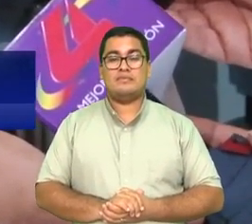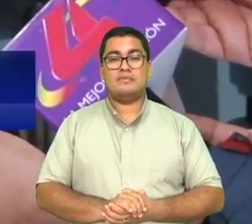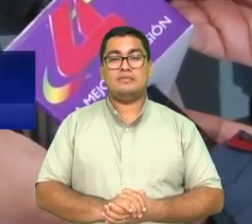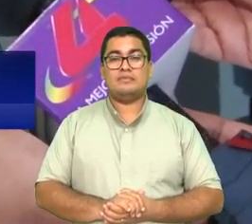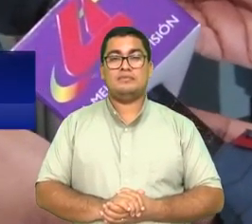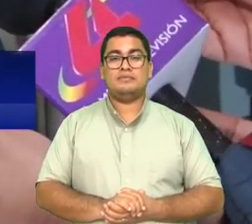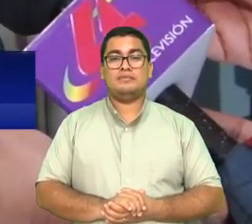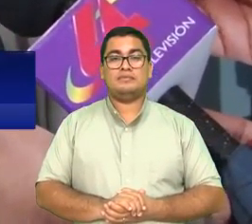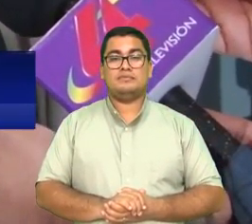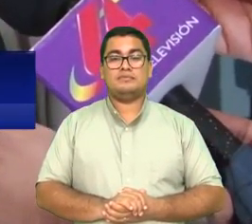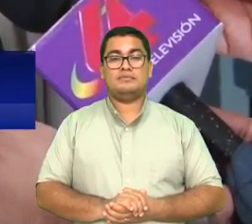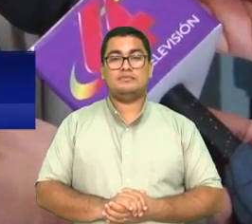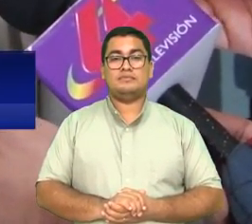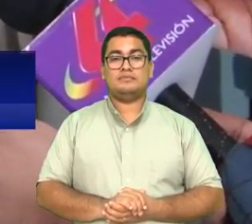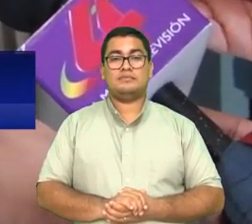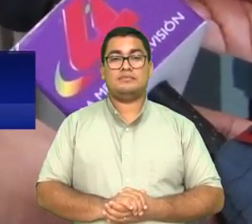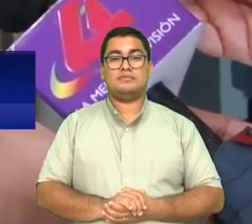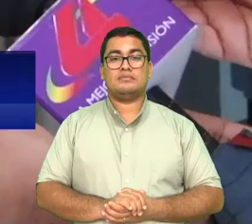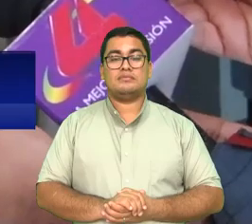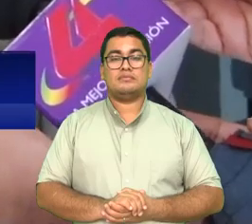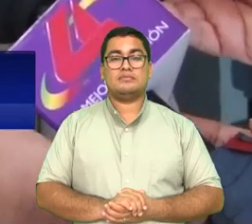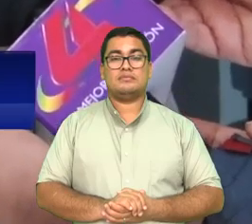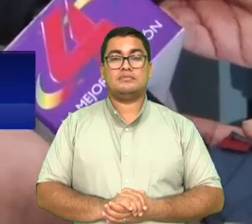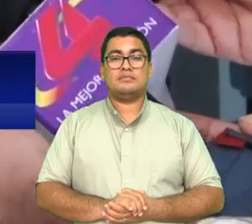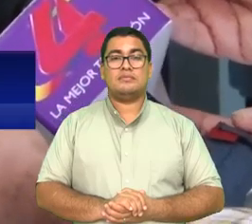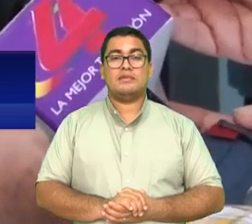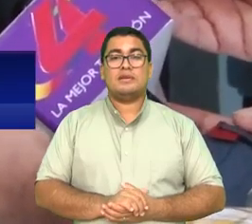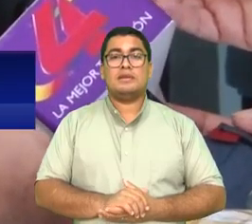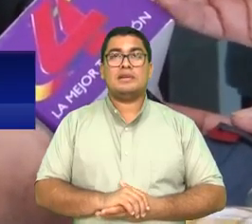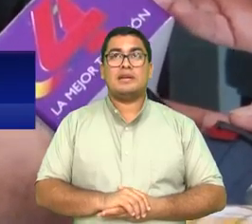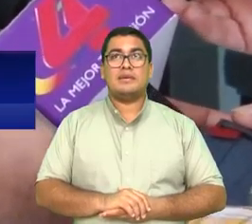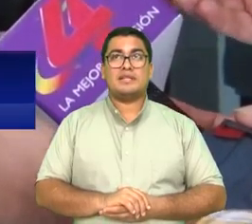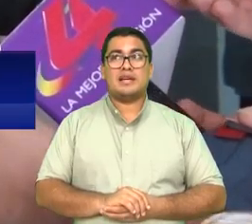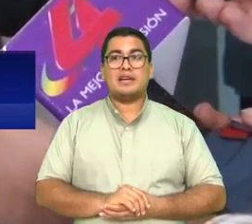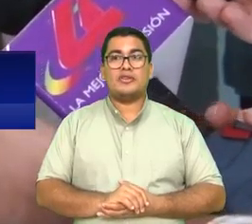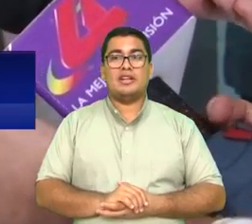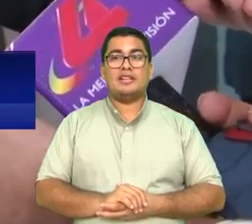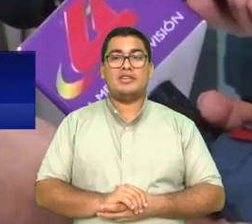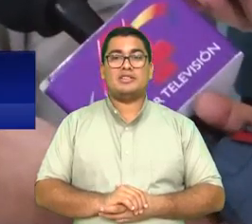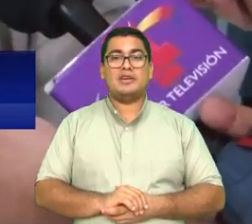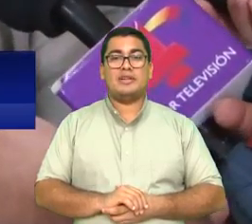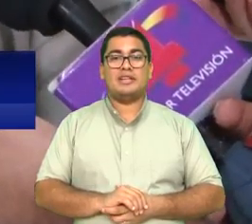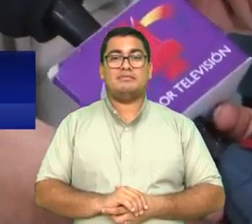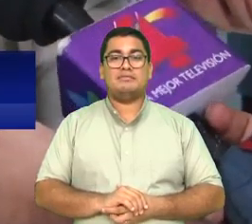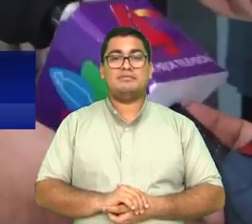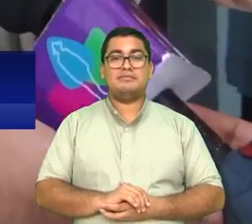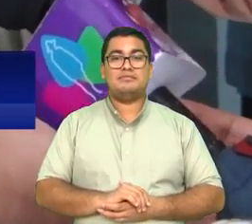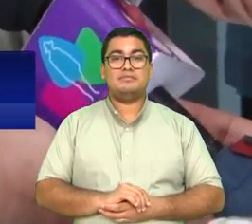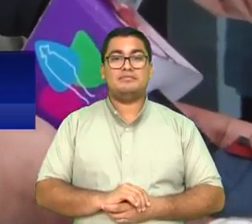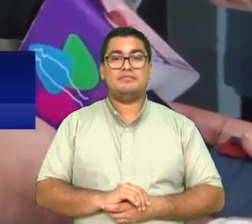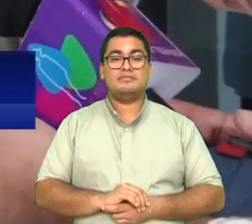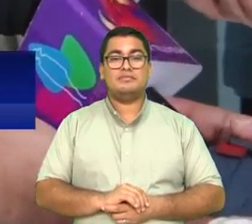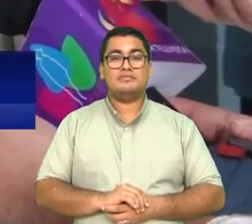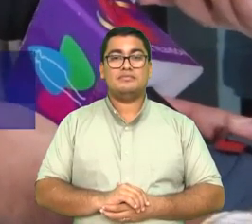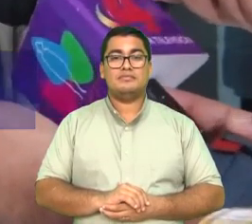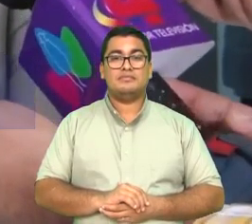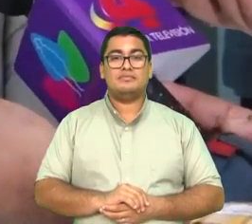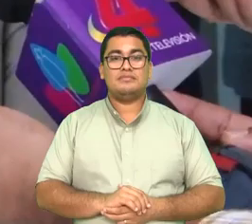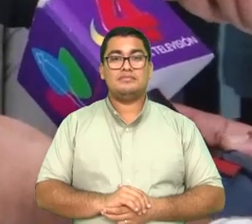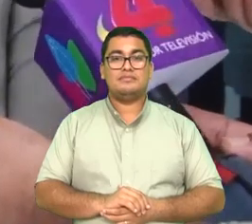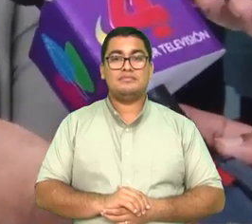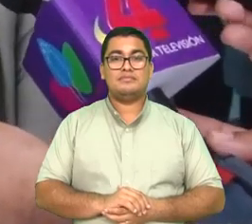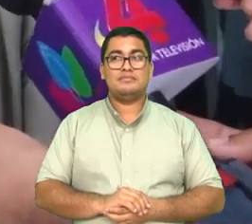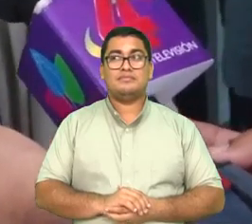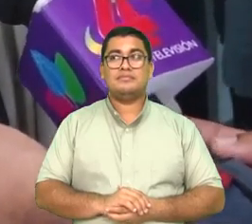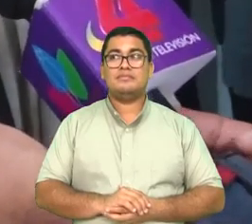este presupuesto nuestro está alineado pues, a nuestro plan estratégico 17-21, que tenemos con